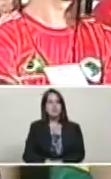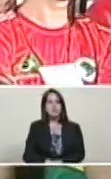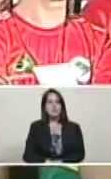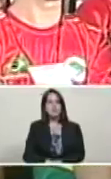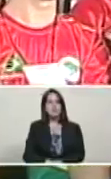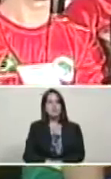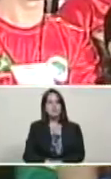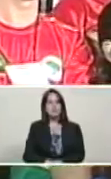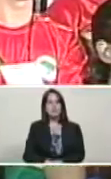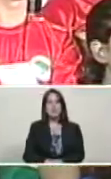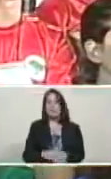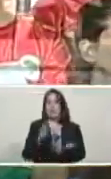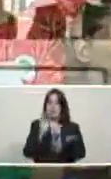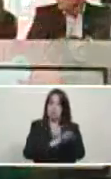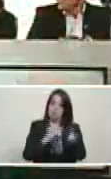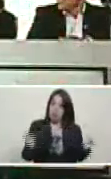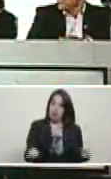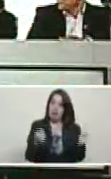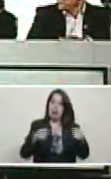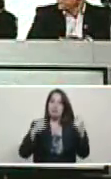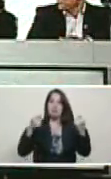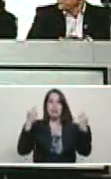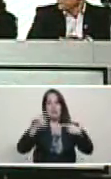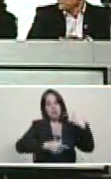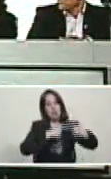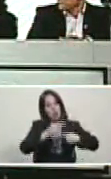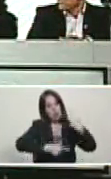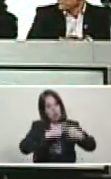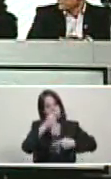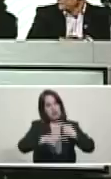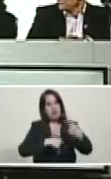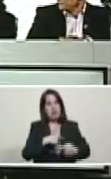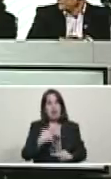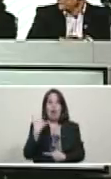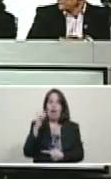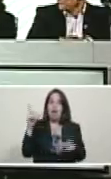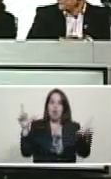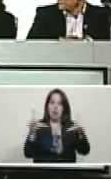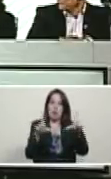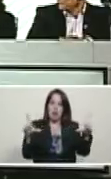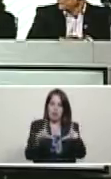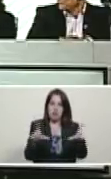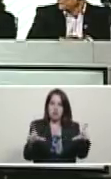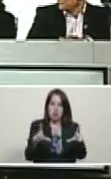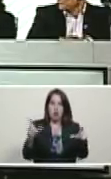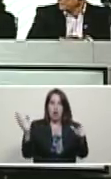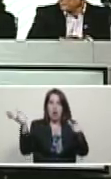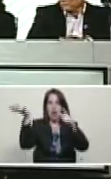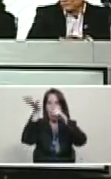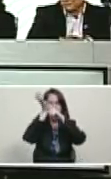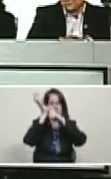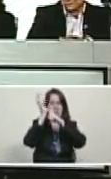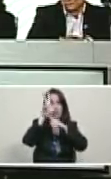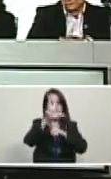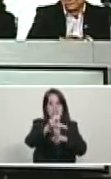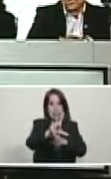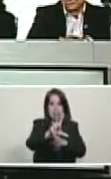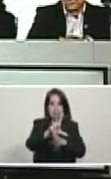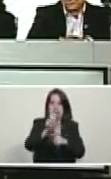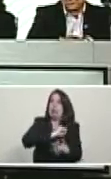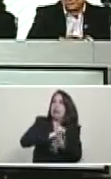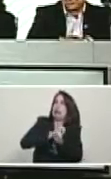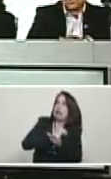producto de la campaña diaria hay una televisora llamada antena3 que nos tiene terror